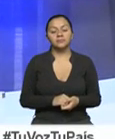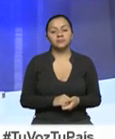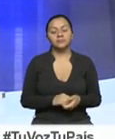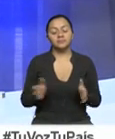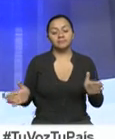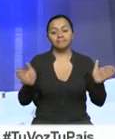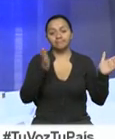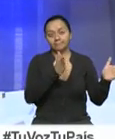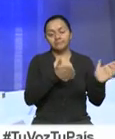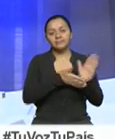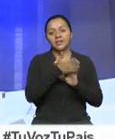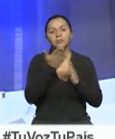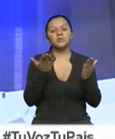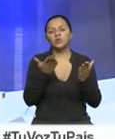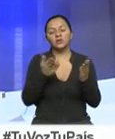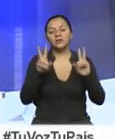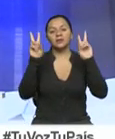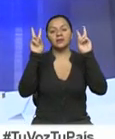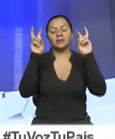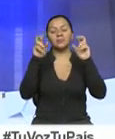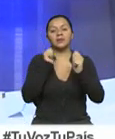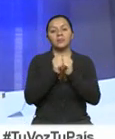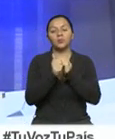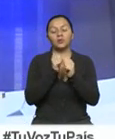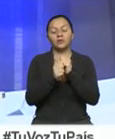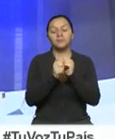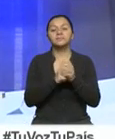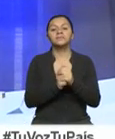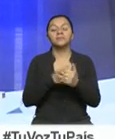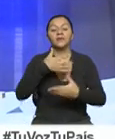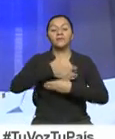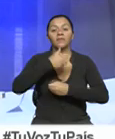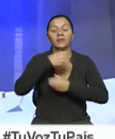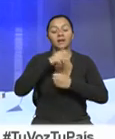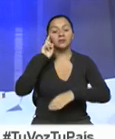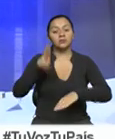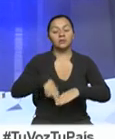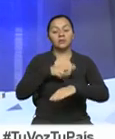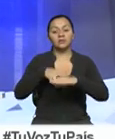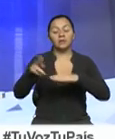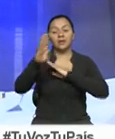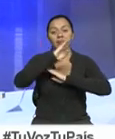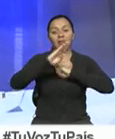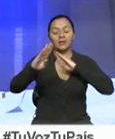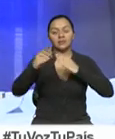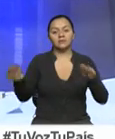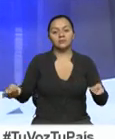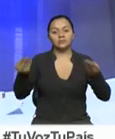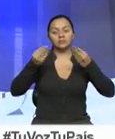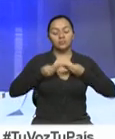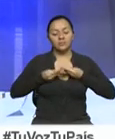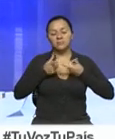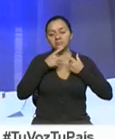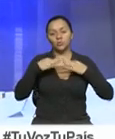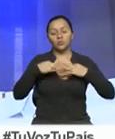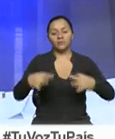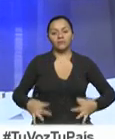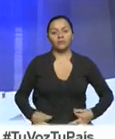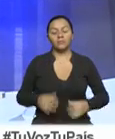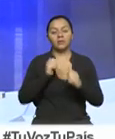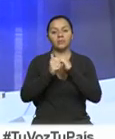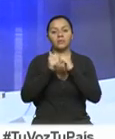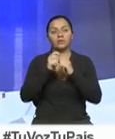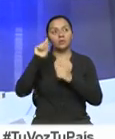nos trasladamos al ámbito deportivo. La Federación Nacional de Karate recibió indumentaria deportiva. El